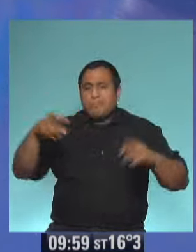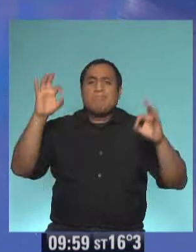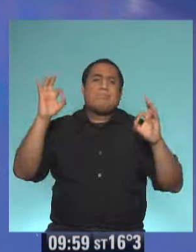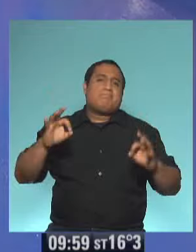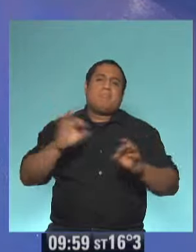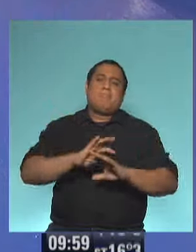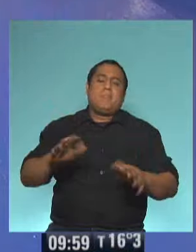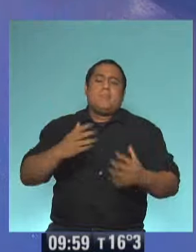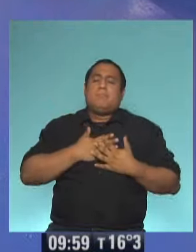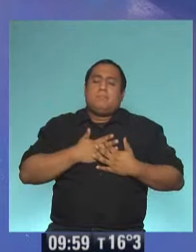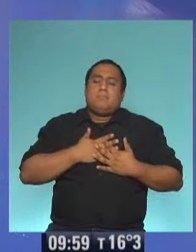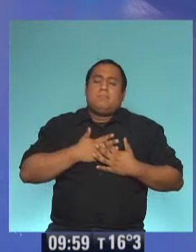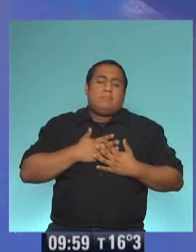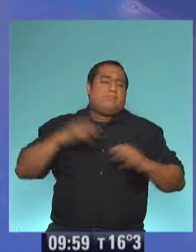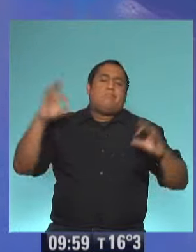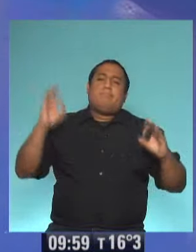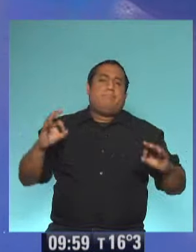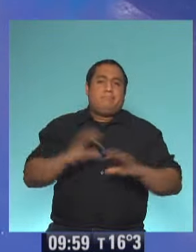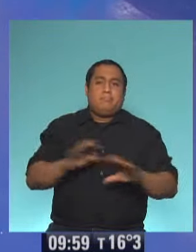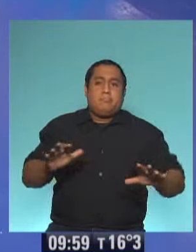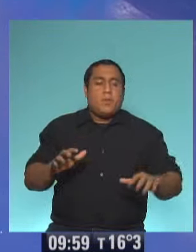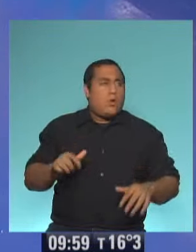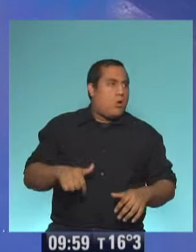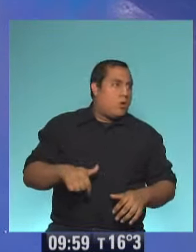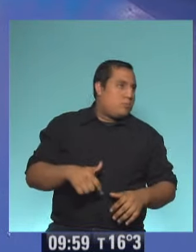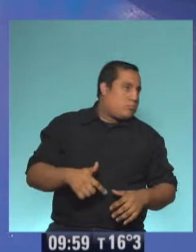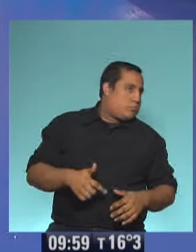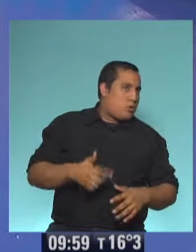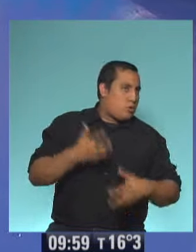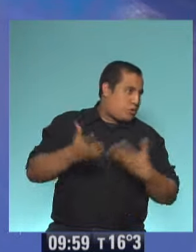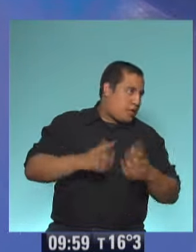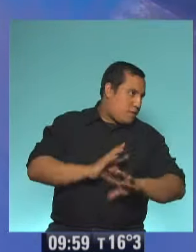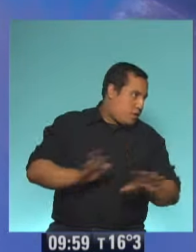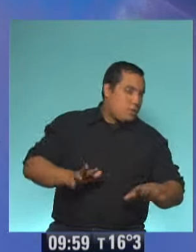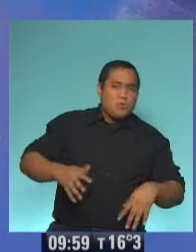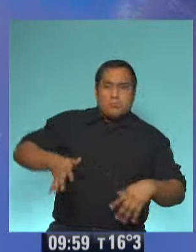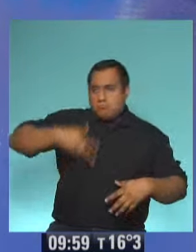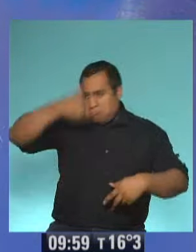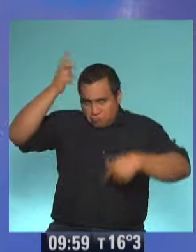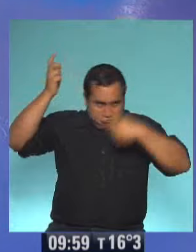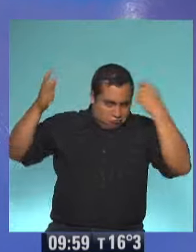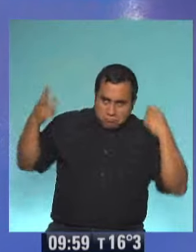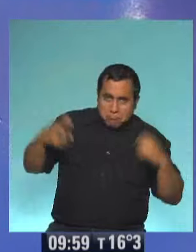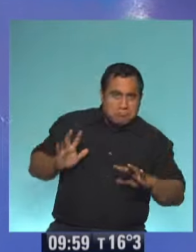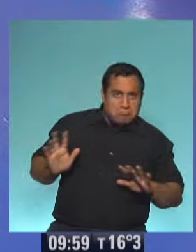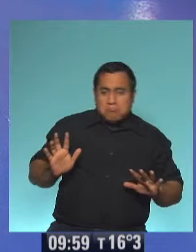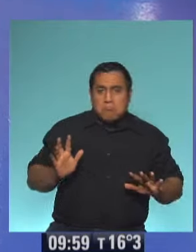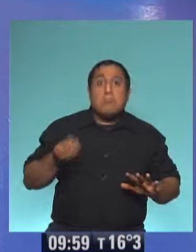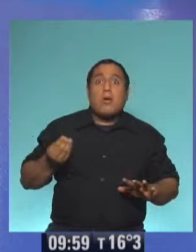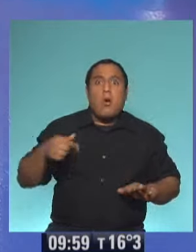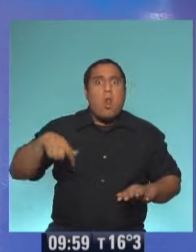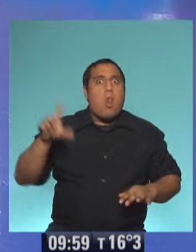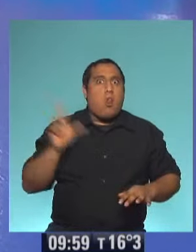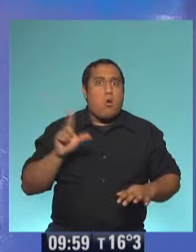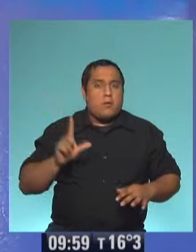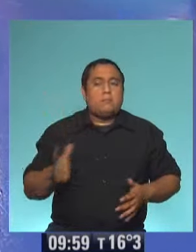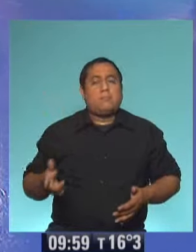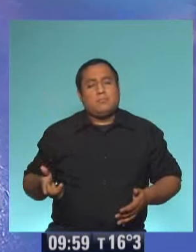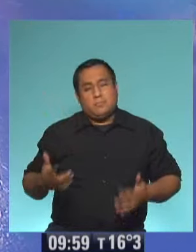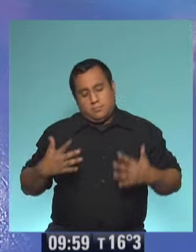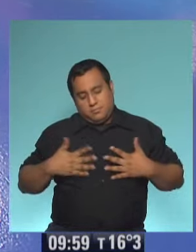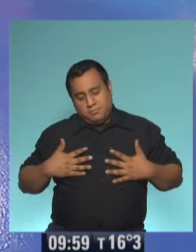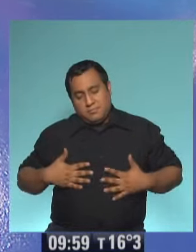nuestro corazón le alcanza. Pero hoy basta de cocinar. Yo me estoy sacando. Yo también. Porque estoy viendo que hoy es lunes. Claro, nuestro